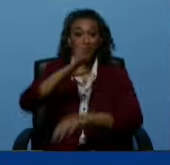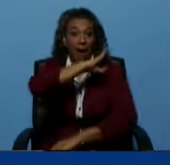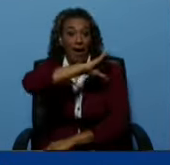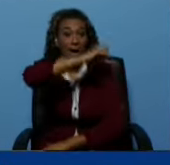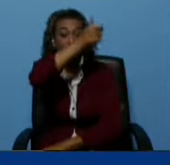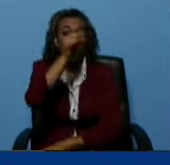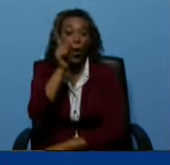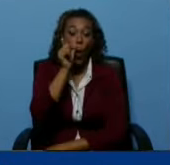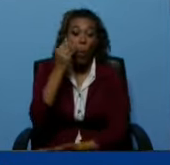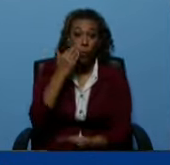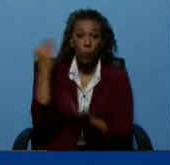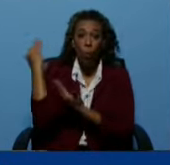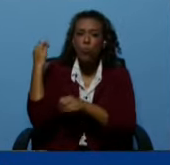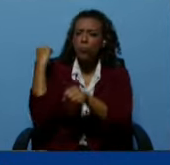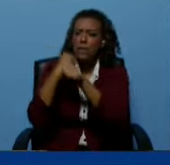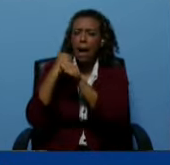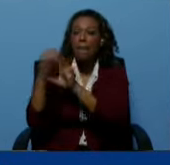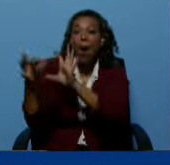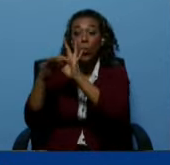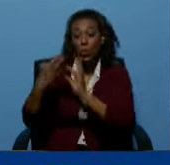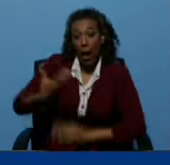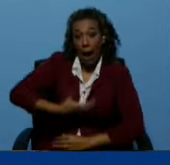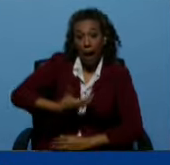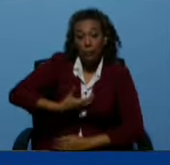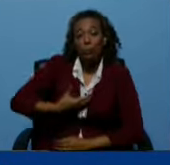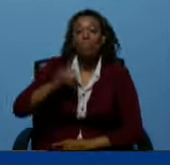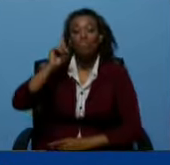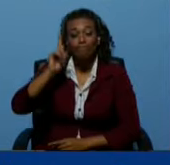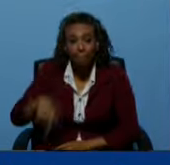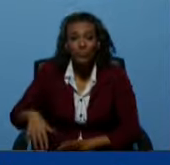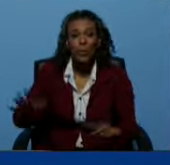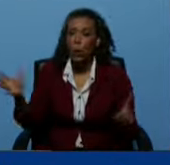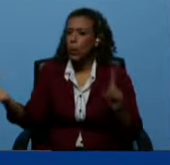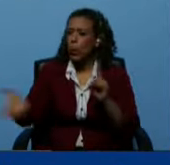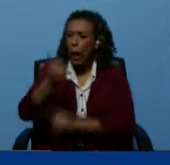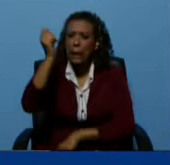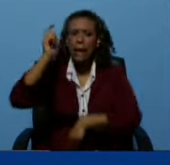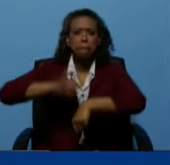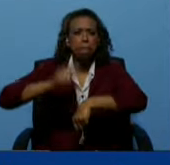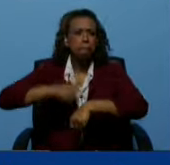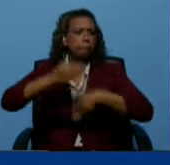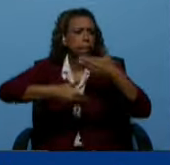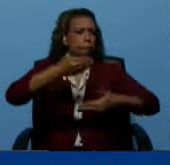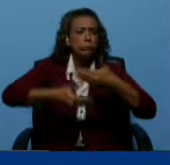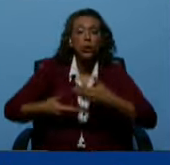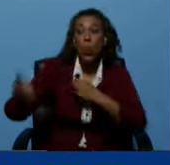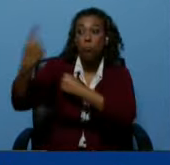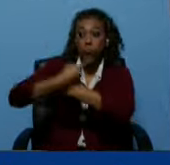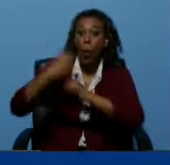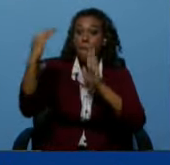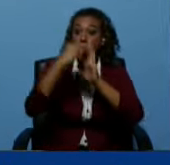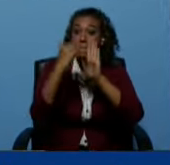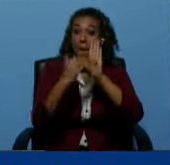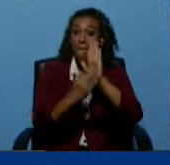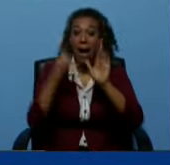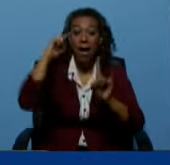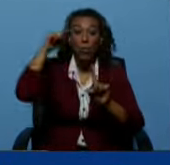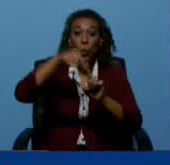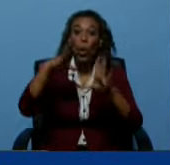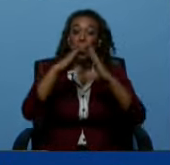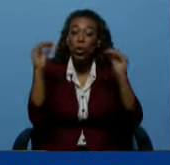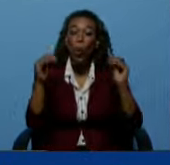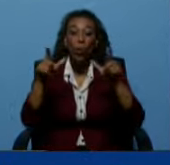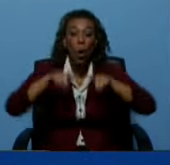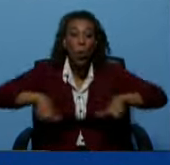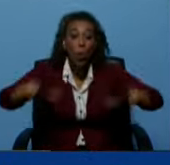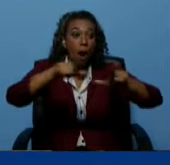gobierno, que en un trabajo conjunto y articulado, pues estamos logrando lo que usted nos dio como prioridad. Todos los